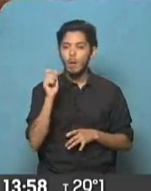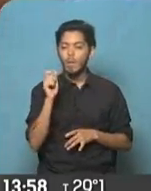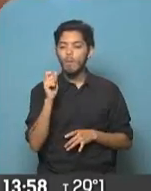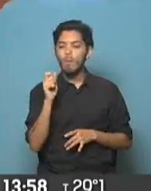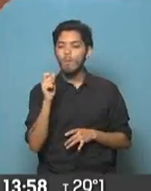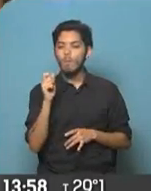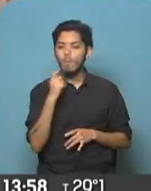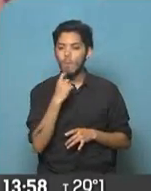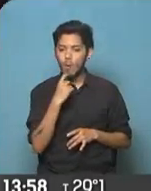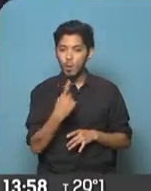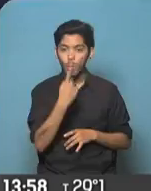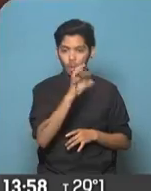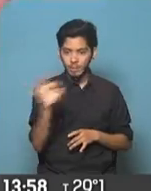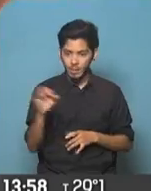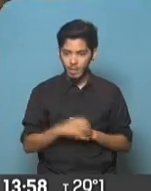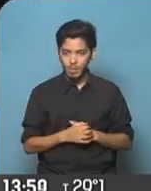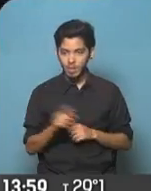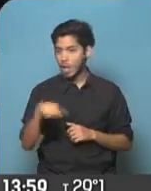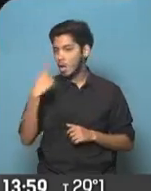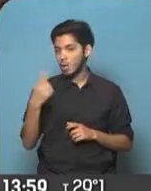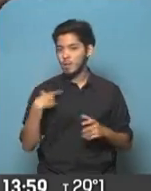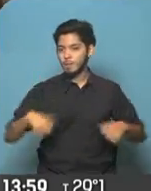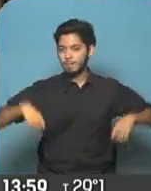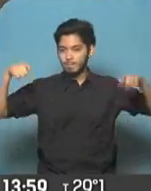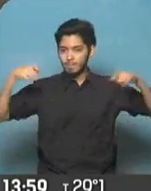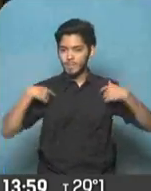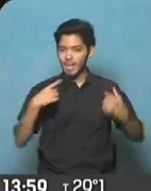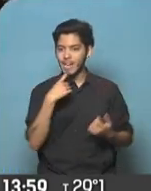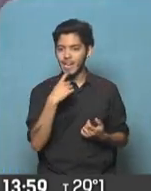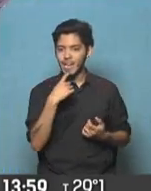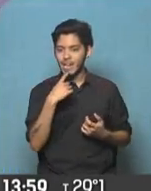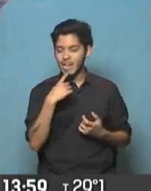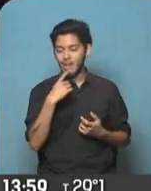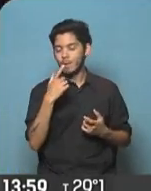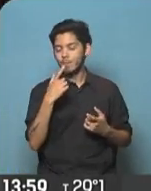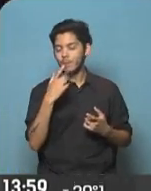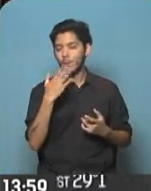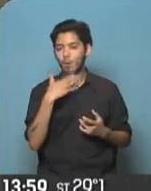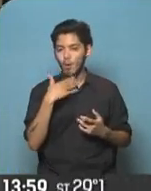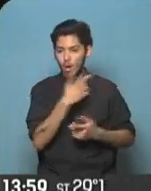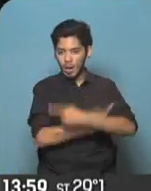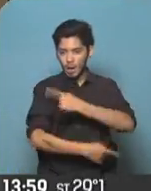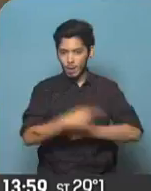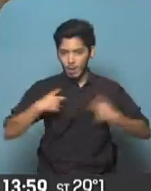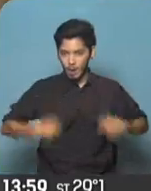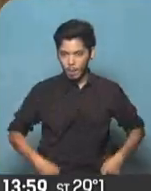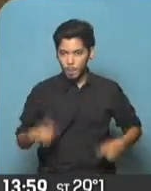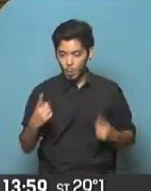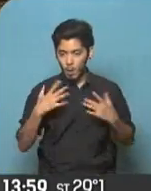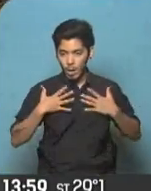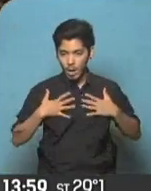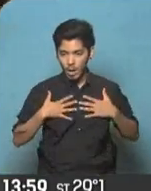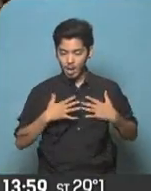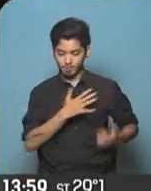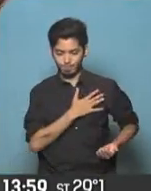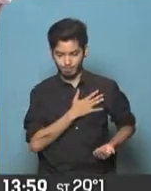10 10 y por allá hay otro que muestra la remera a ver vamos a invitarlos doble remera uno en la mano y otra acá en